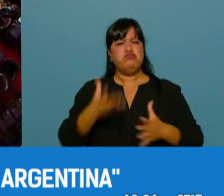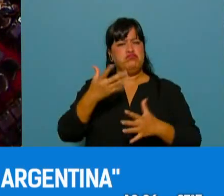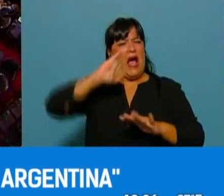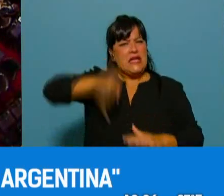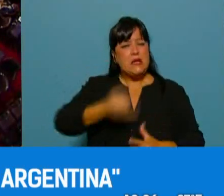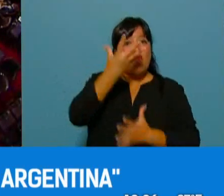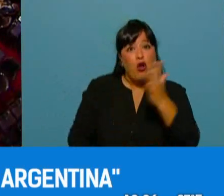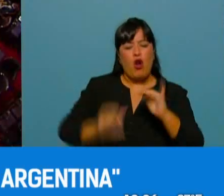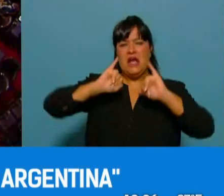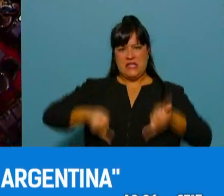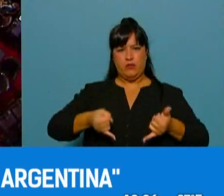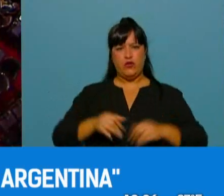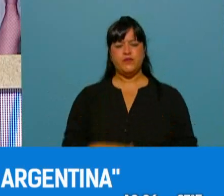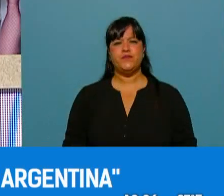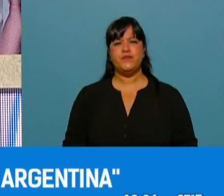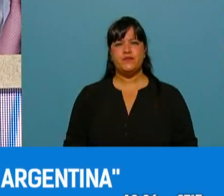Sobre